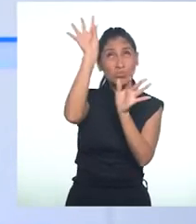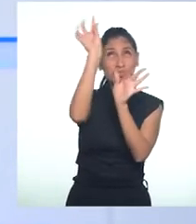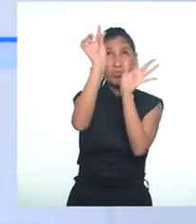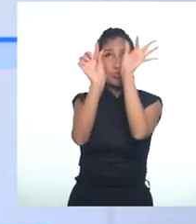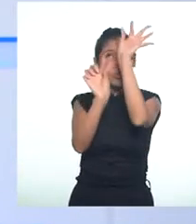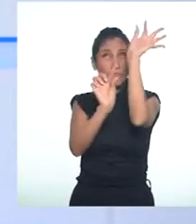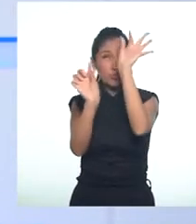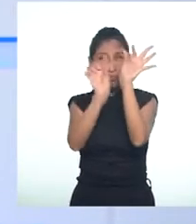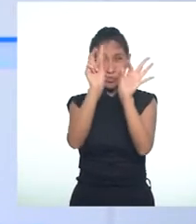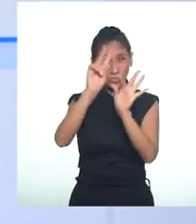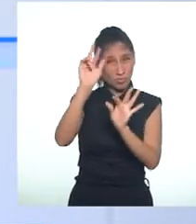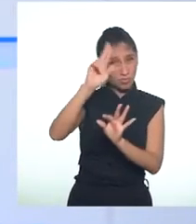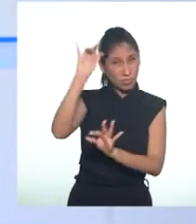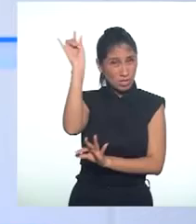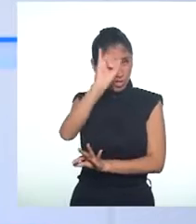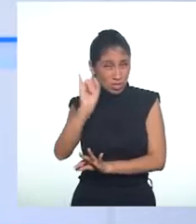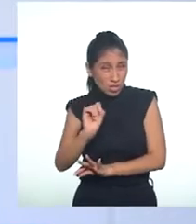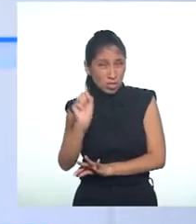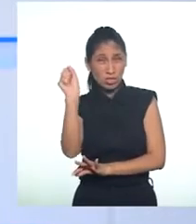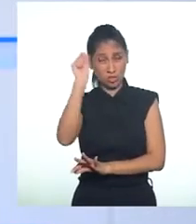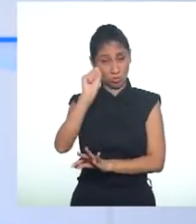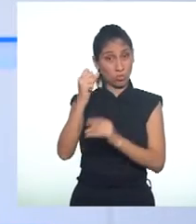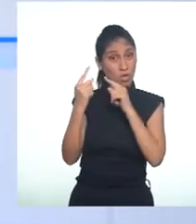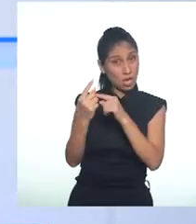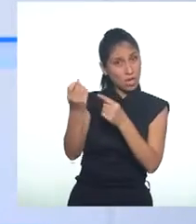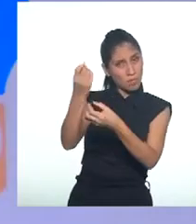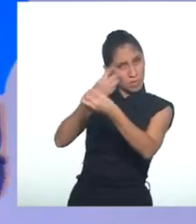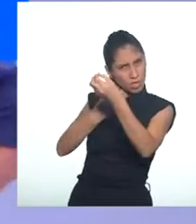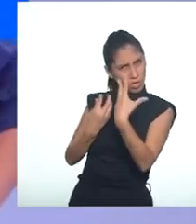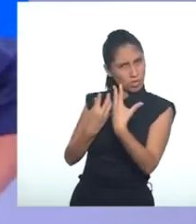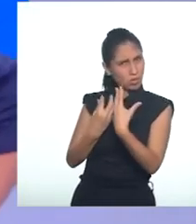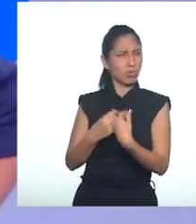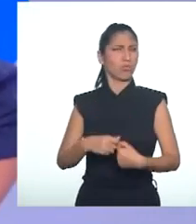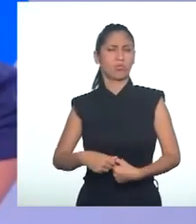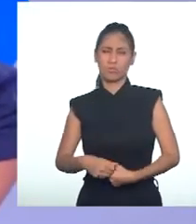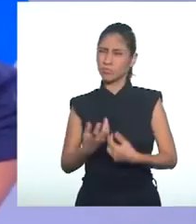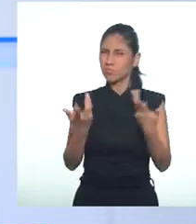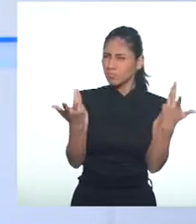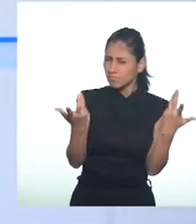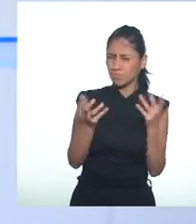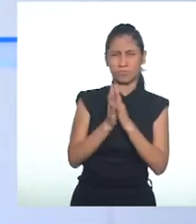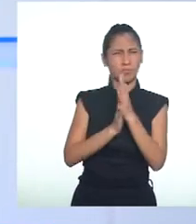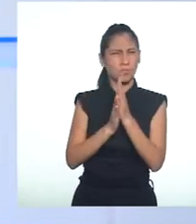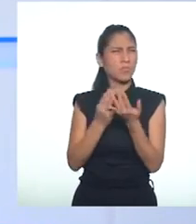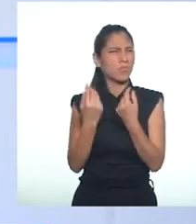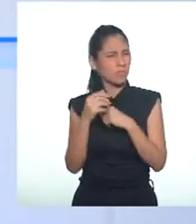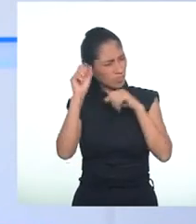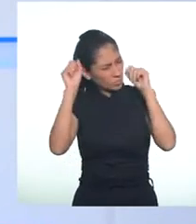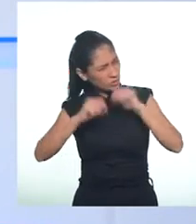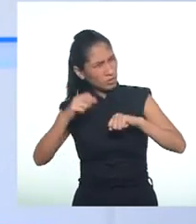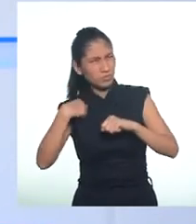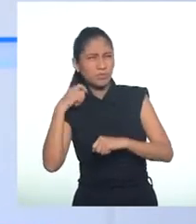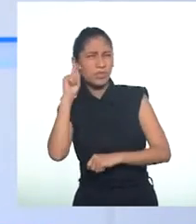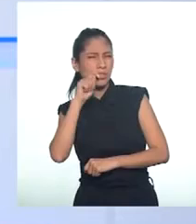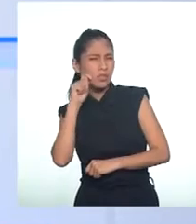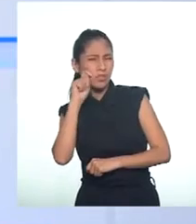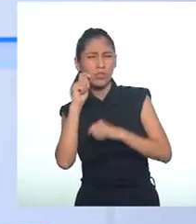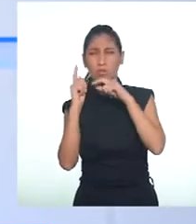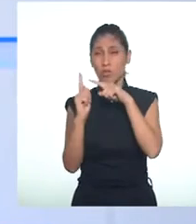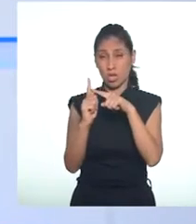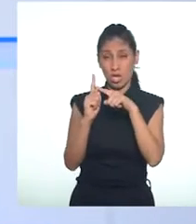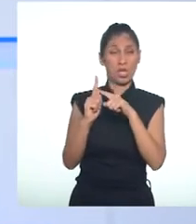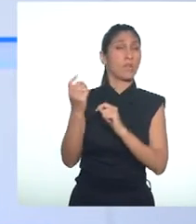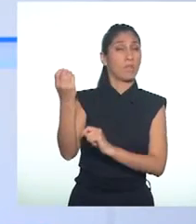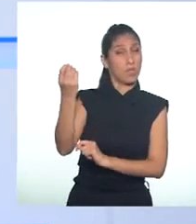de la tuberculosis pulmonar, me contó algo que yo no sabía. Uy, no me digas. Sí, mi querido tío Luigi